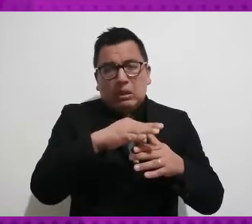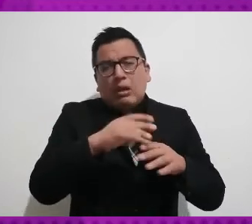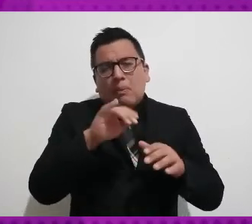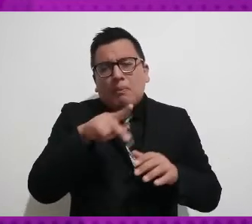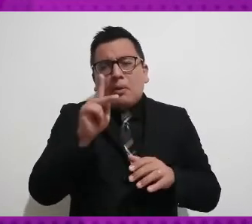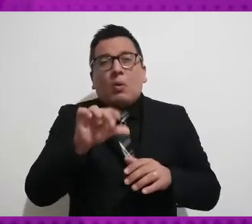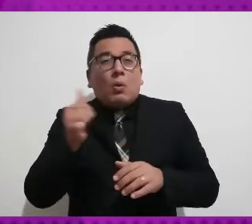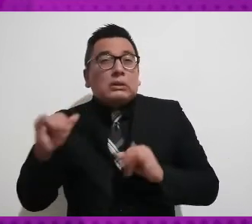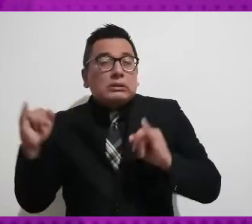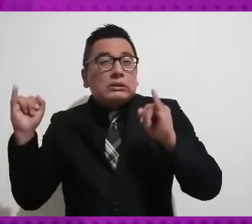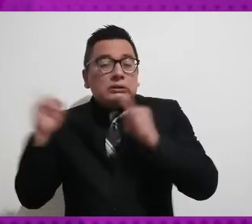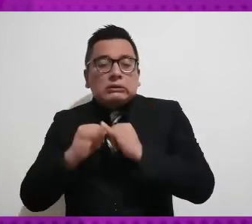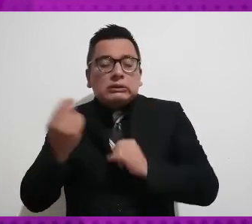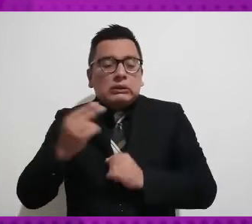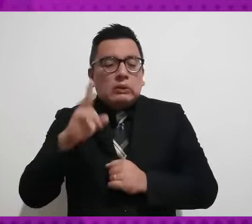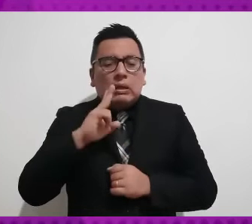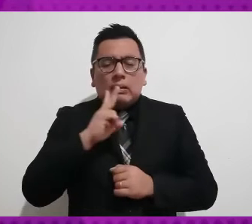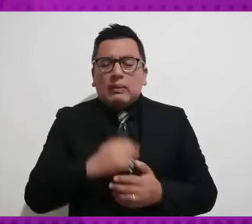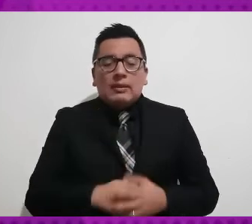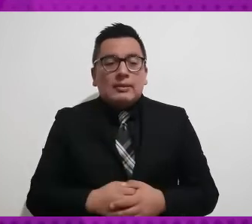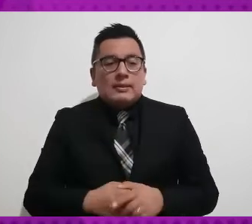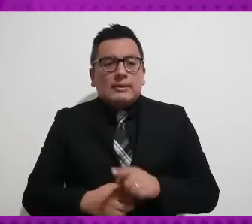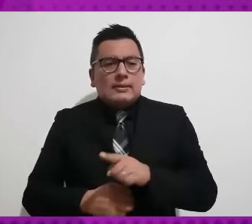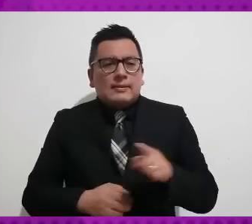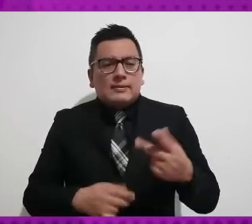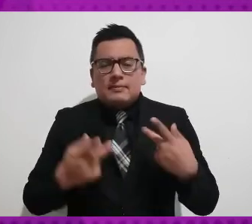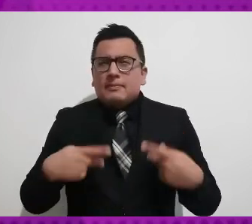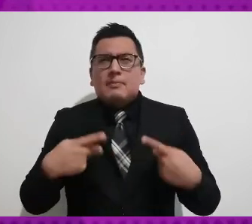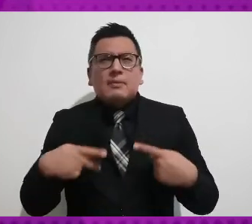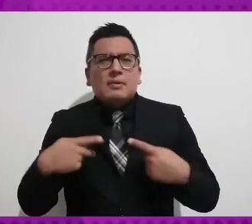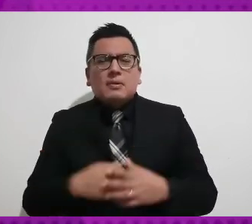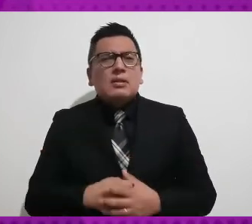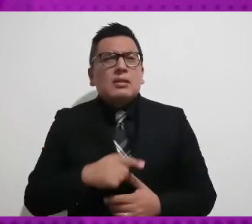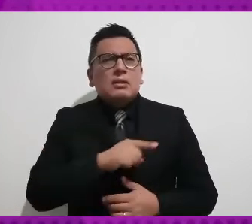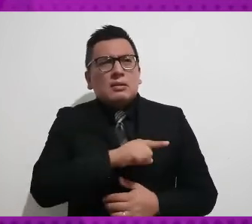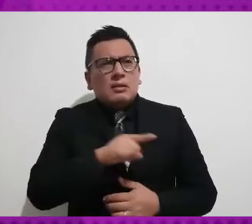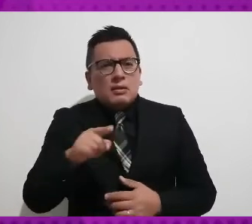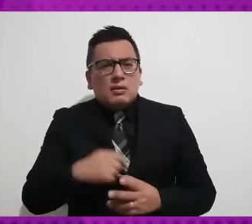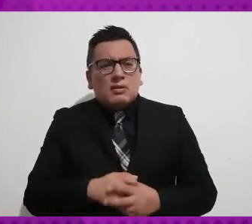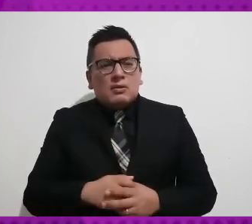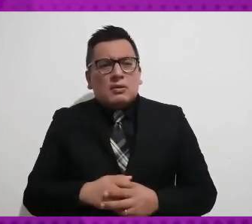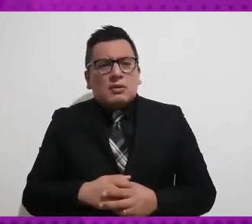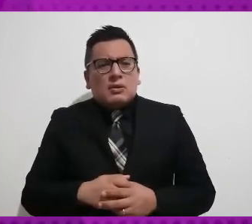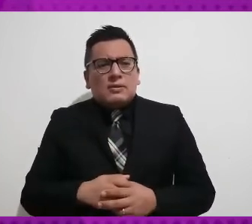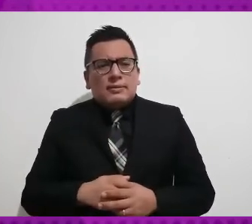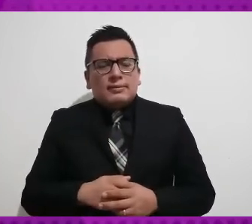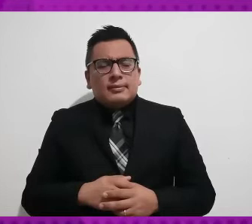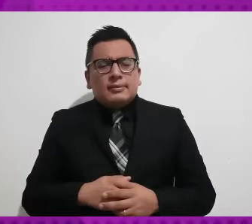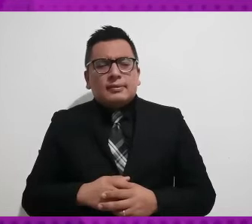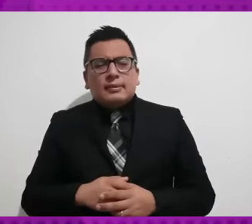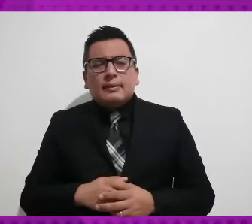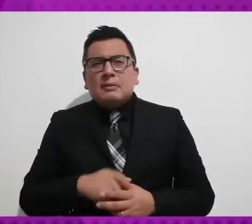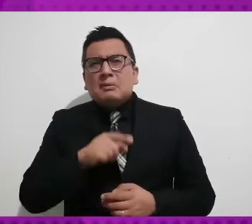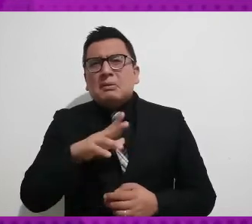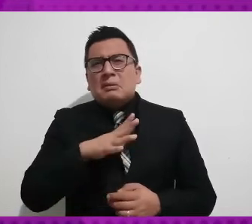a ver qué le están quedando a deber a unos ciudadanos que, a pesar de todo lo que ocurre, que a pesar de las